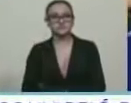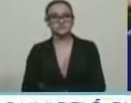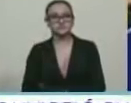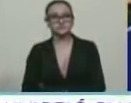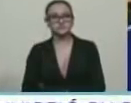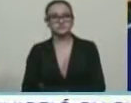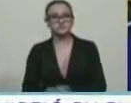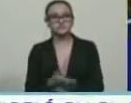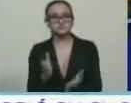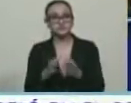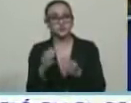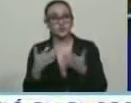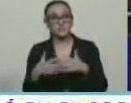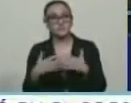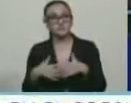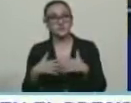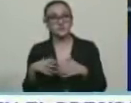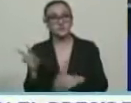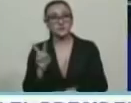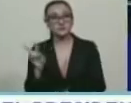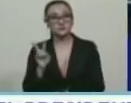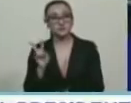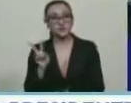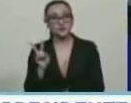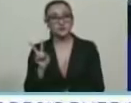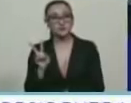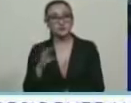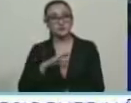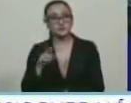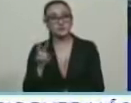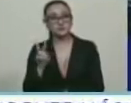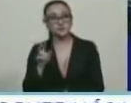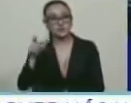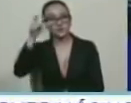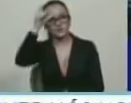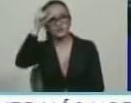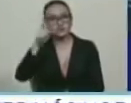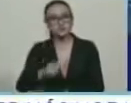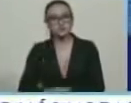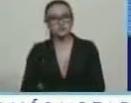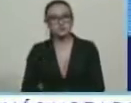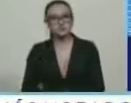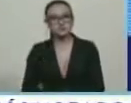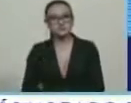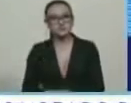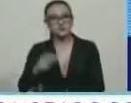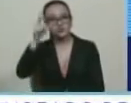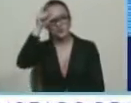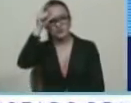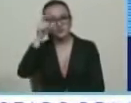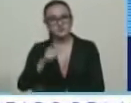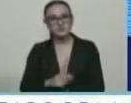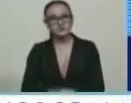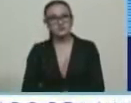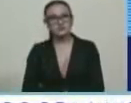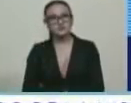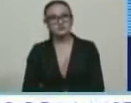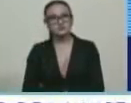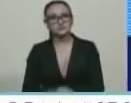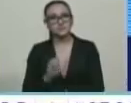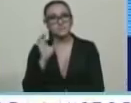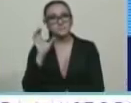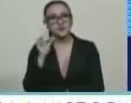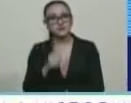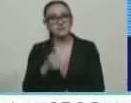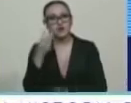queridos empresarios venezolanos, de Venezuela en Turquía. Turquía es un país de un poco más